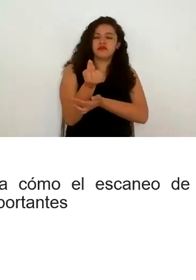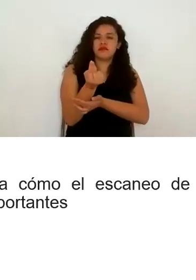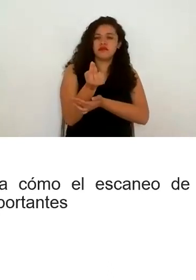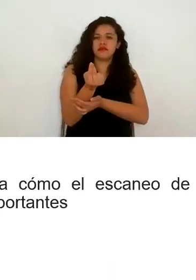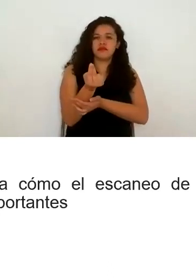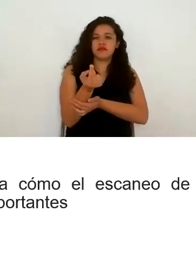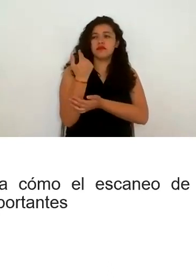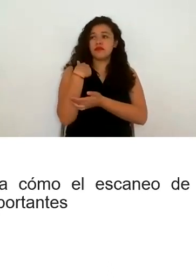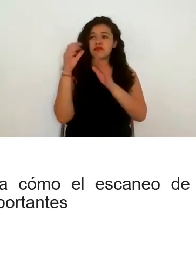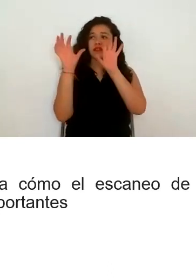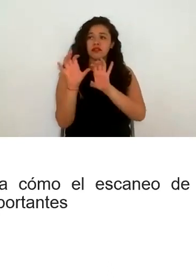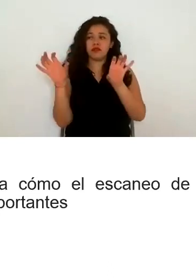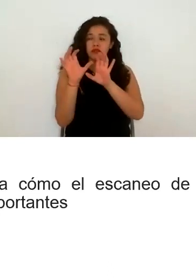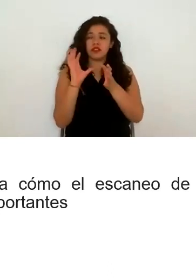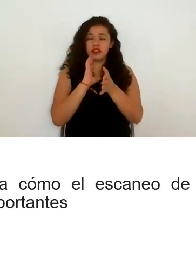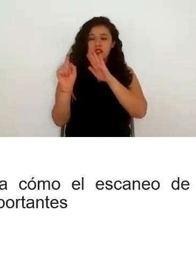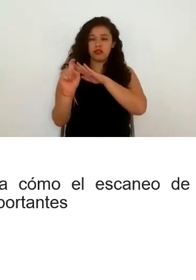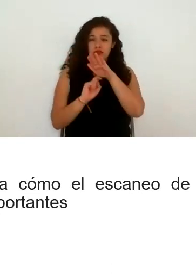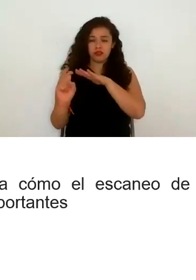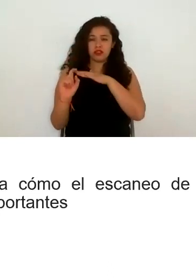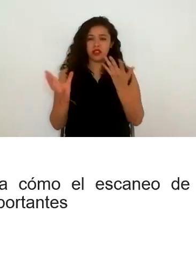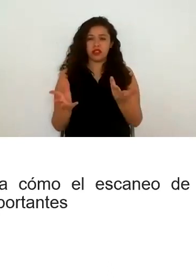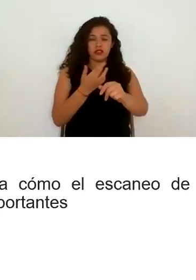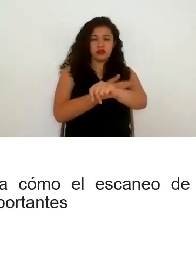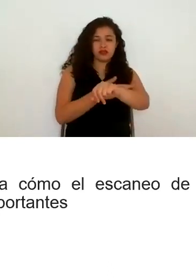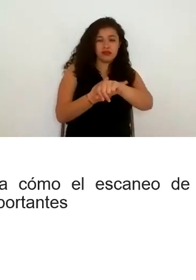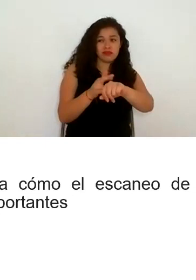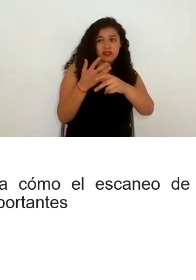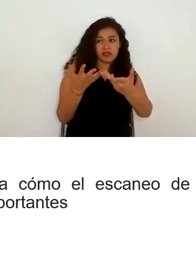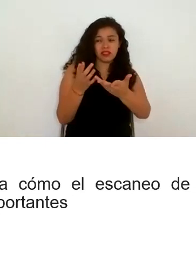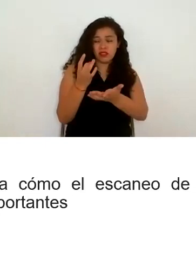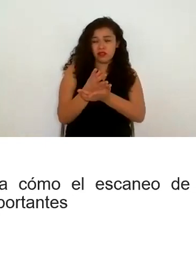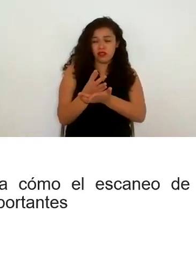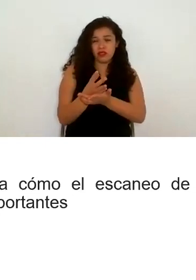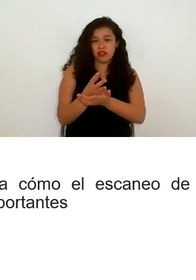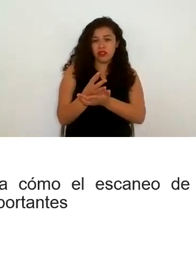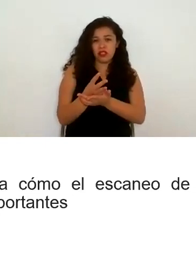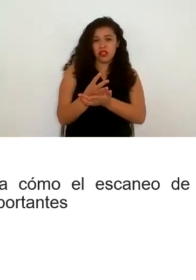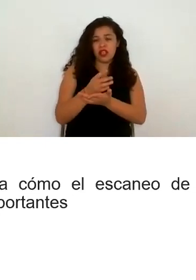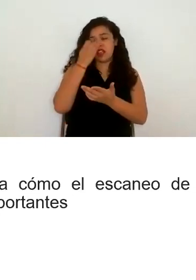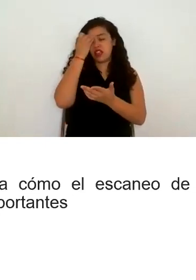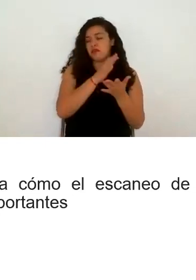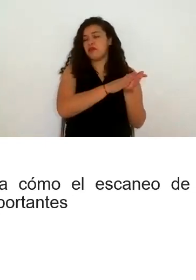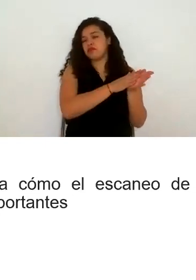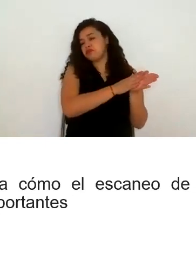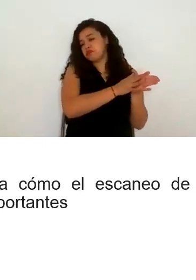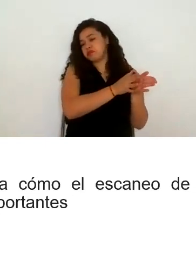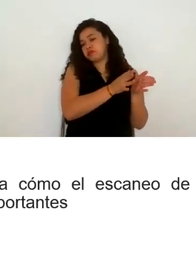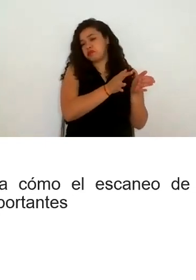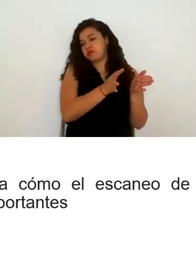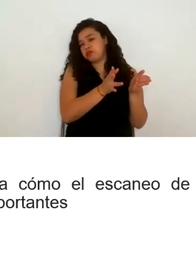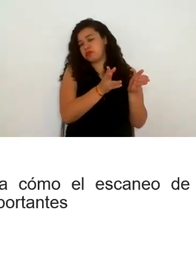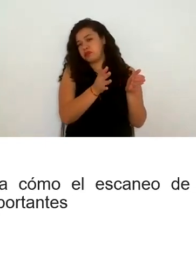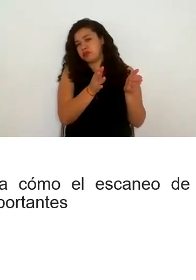lo tengo digital, pero fue un trámite administrativo, entonces después puedo destruir tanto el documento